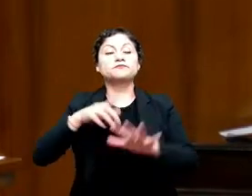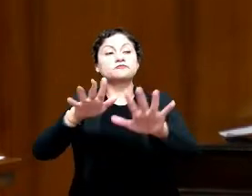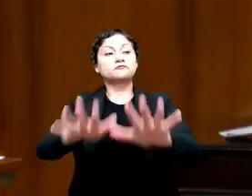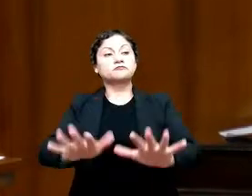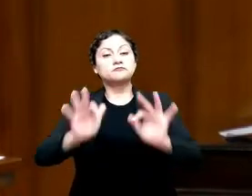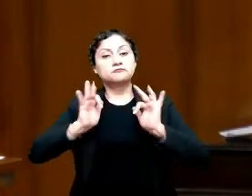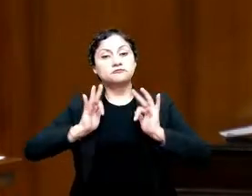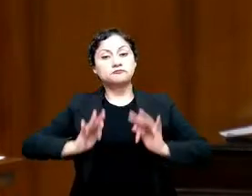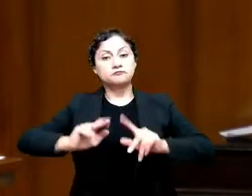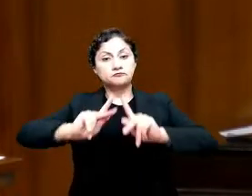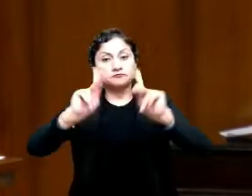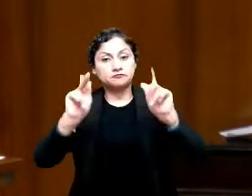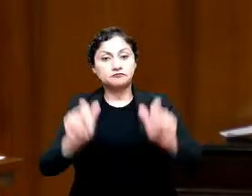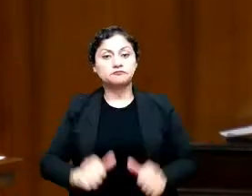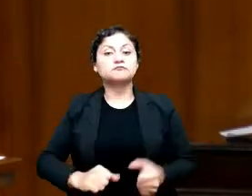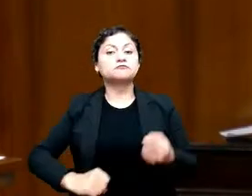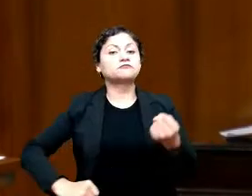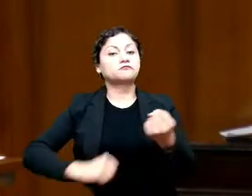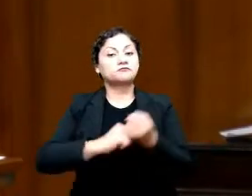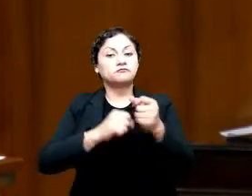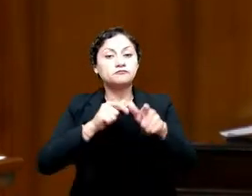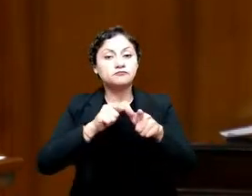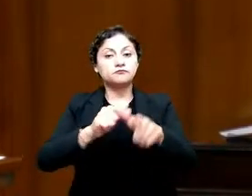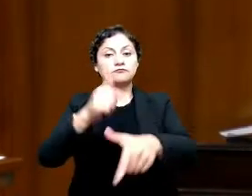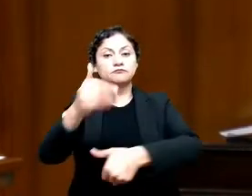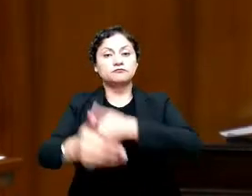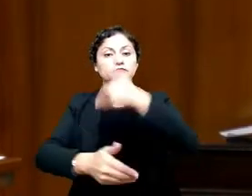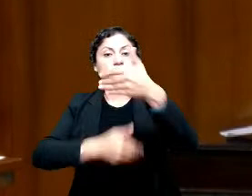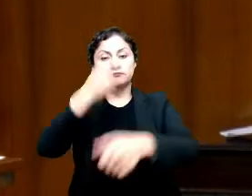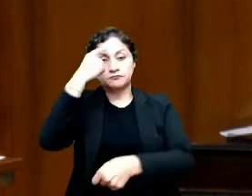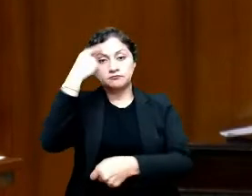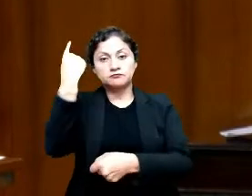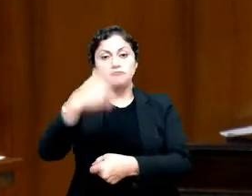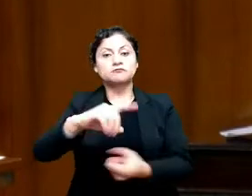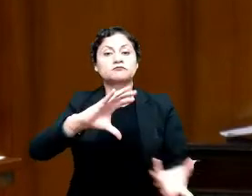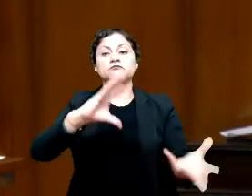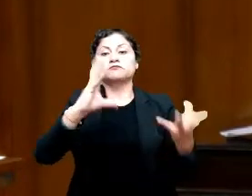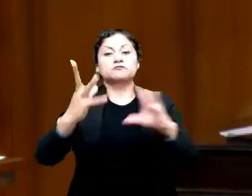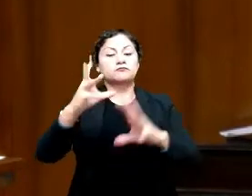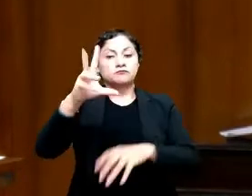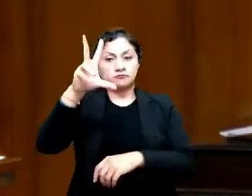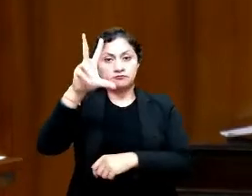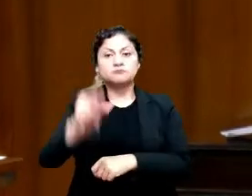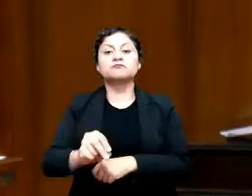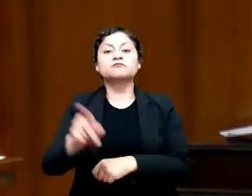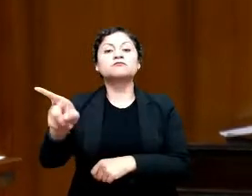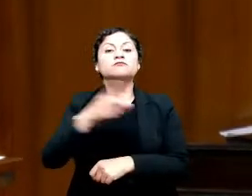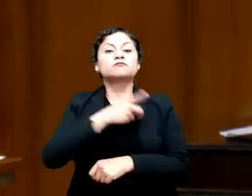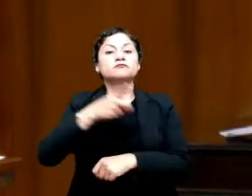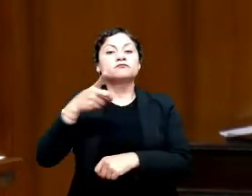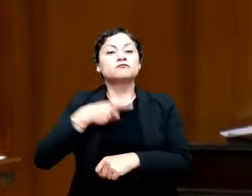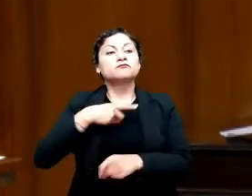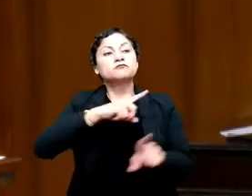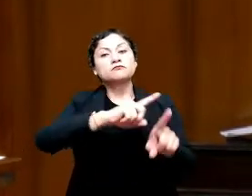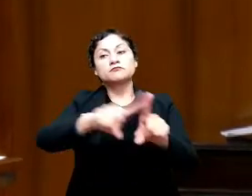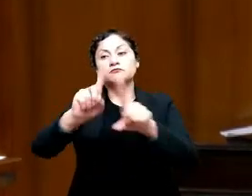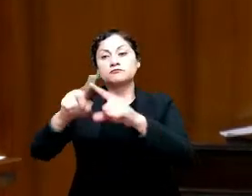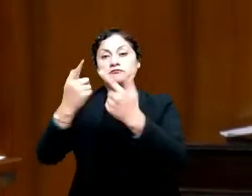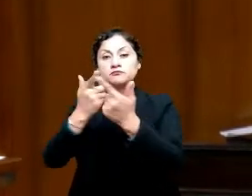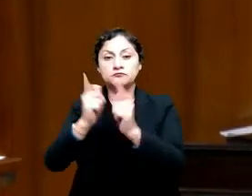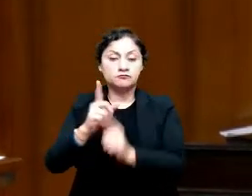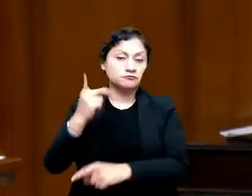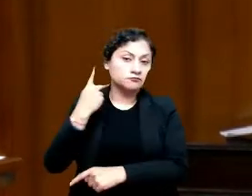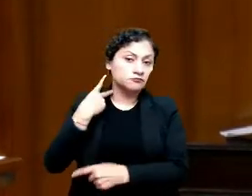estabilidad y prevenir los conflictos sociales, manteniendo diálogo con agrupaciones políticas